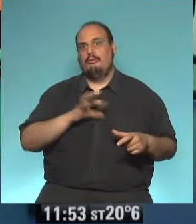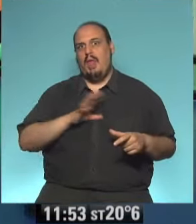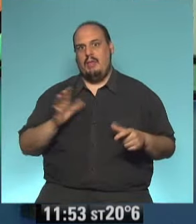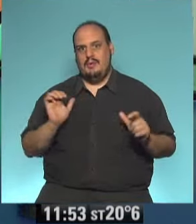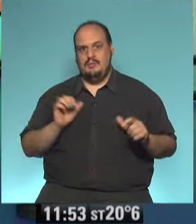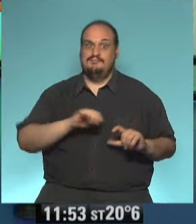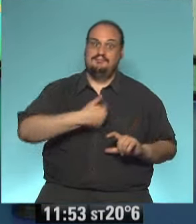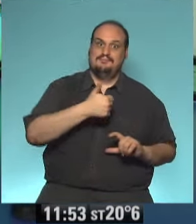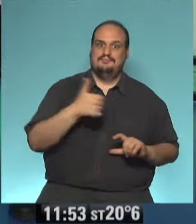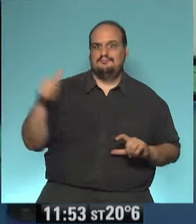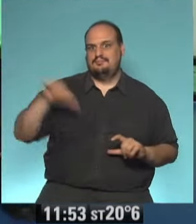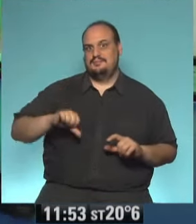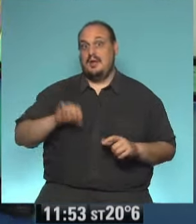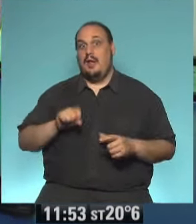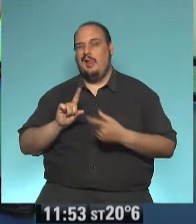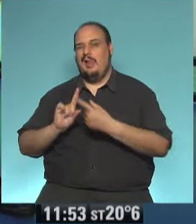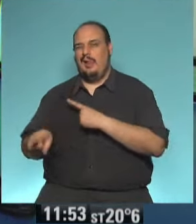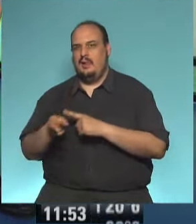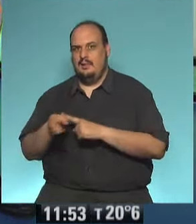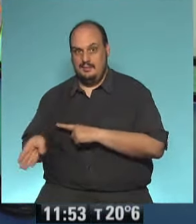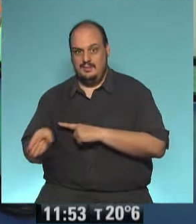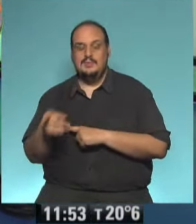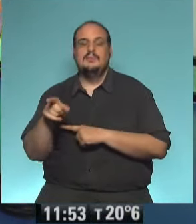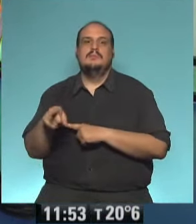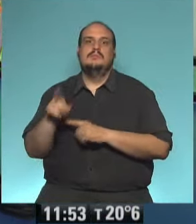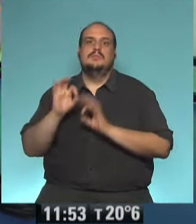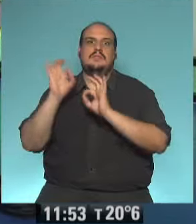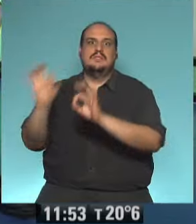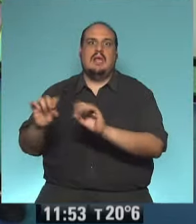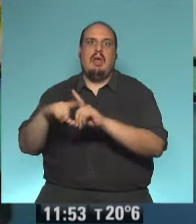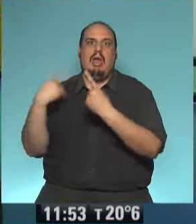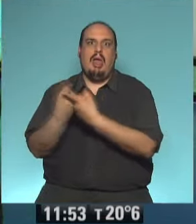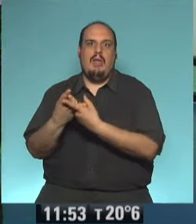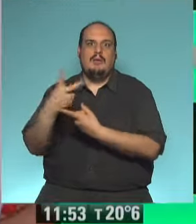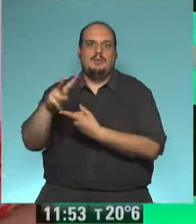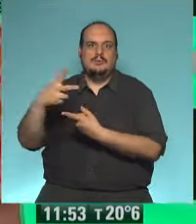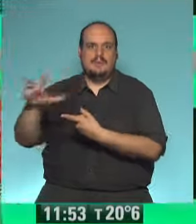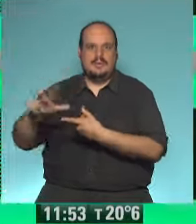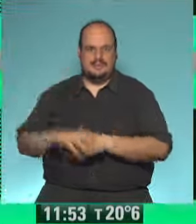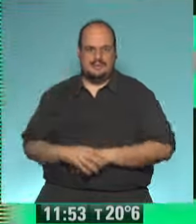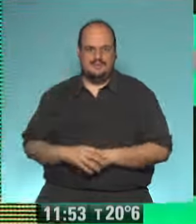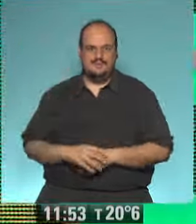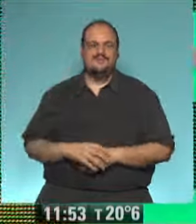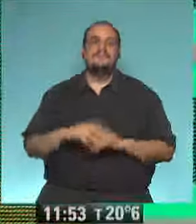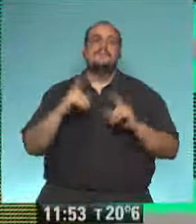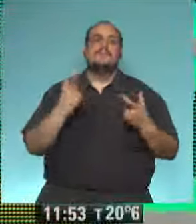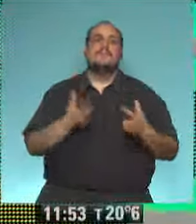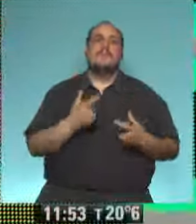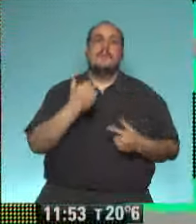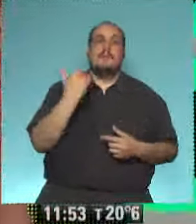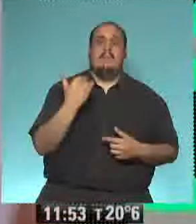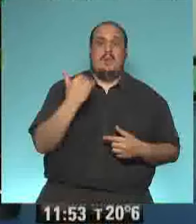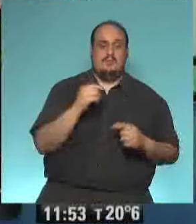o atajos para uh-huh. llegar al momento de la, a llegar al aula de segundo y de tercero. Exacto. Tenemos los tres personajes jugadores para empezar. ¿Tenemos